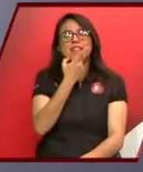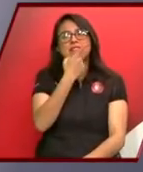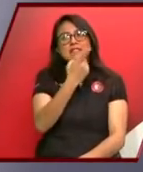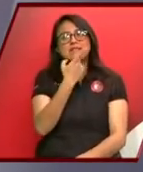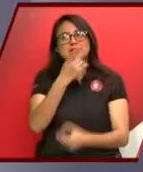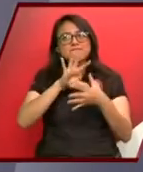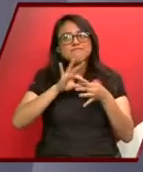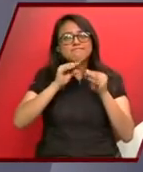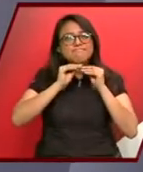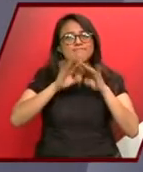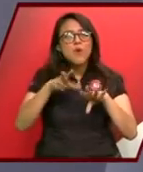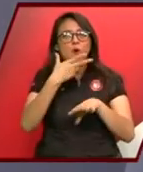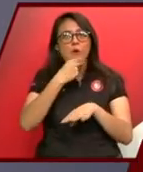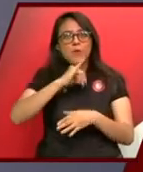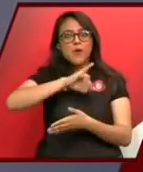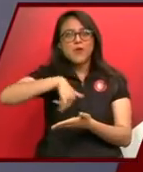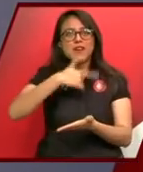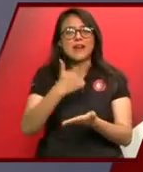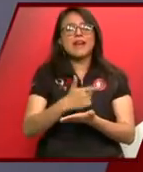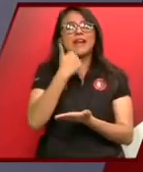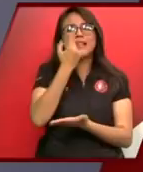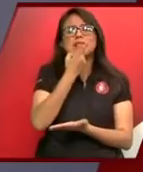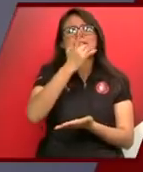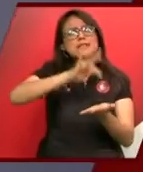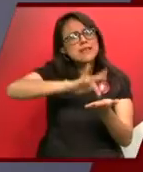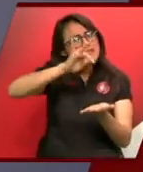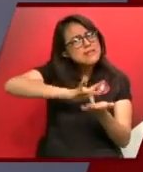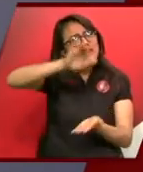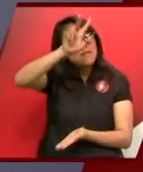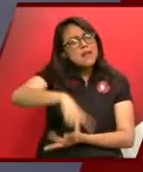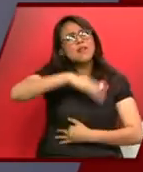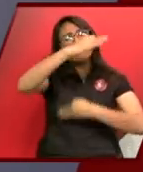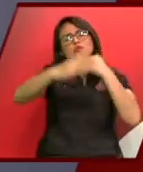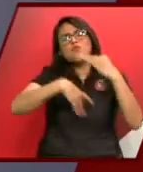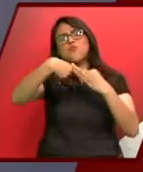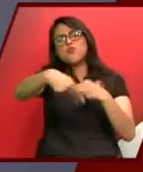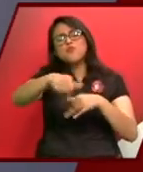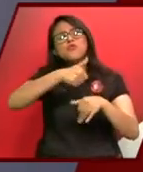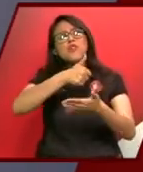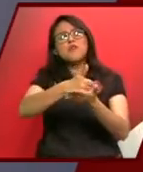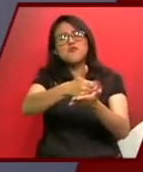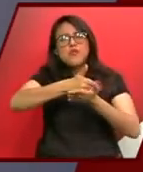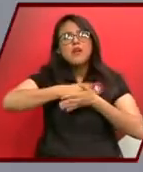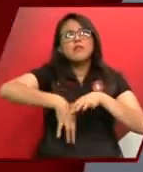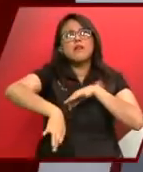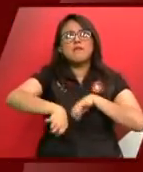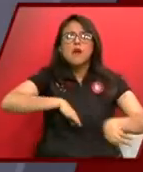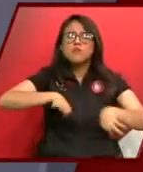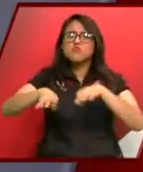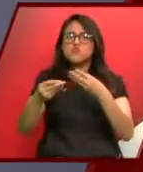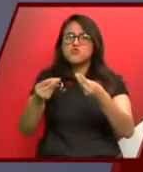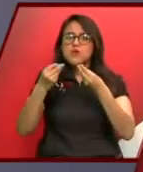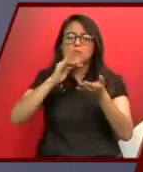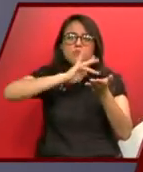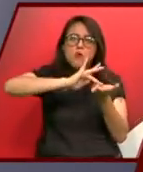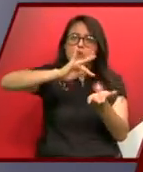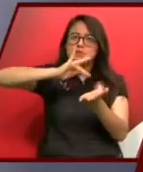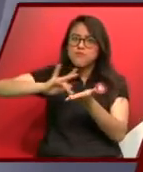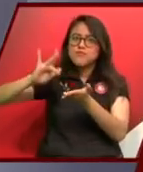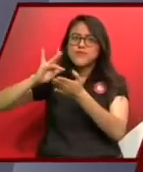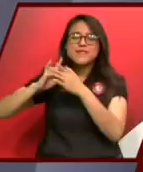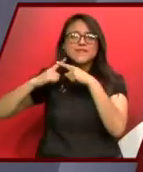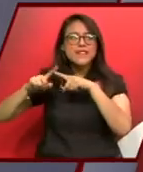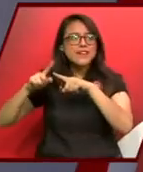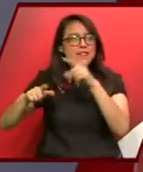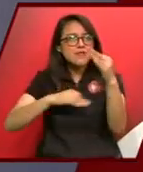quiere mandar un mensaje, señor Garralda. Dice, quiero agradecer profundamente toda su labor altruista, así como el gran apoyo y la solidaridad